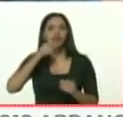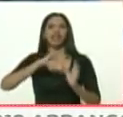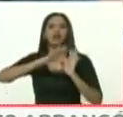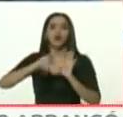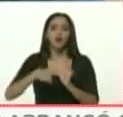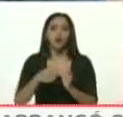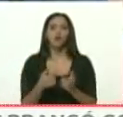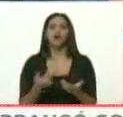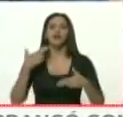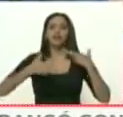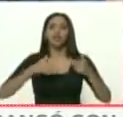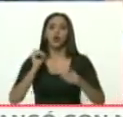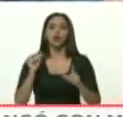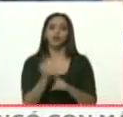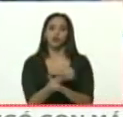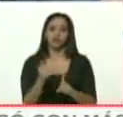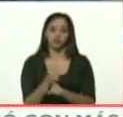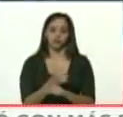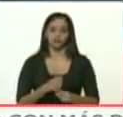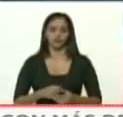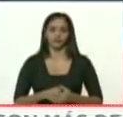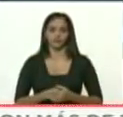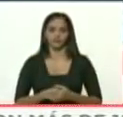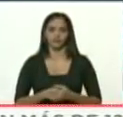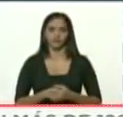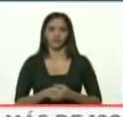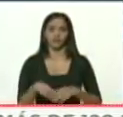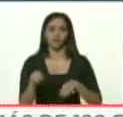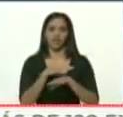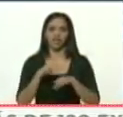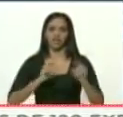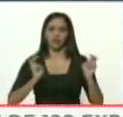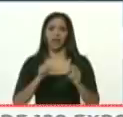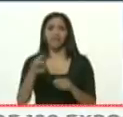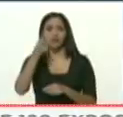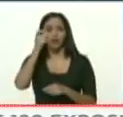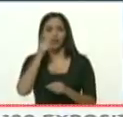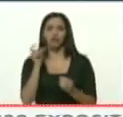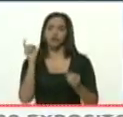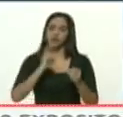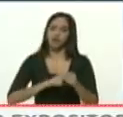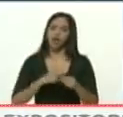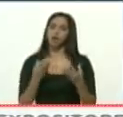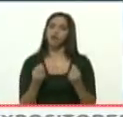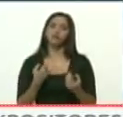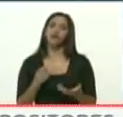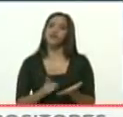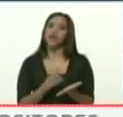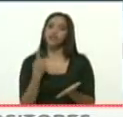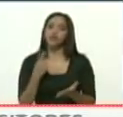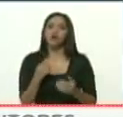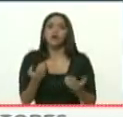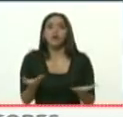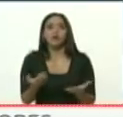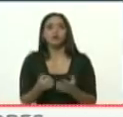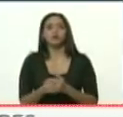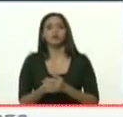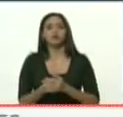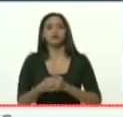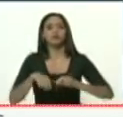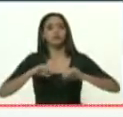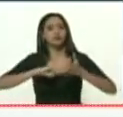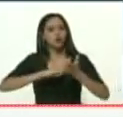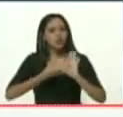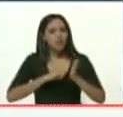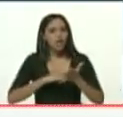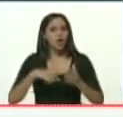vandalismo o el sabotaje de material estratégico. Ministro, el tema de la seguridad se asocia muchas veces con conceptos como el combate,